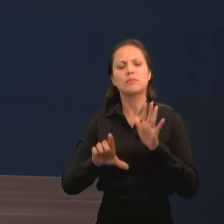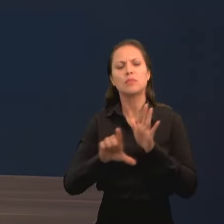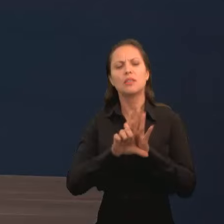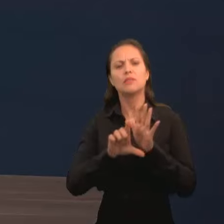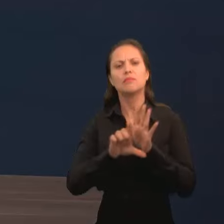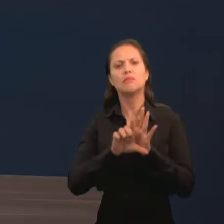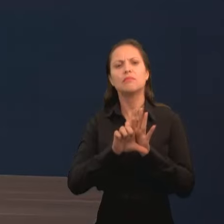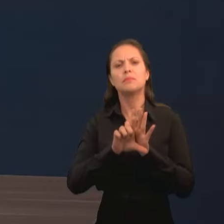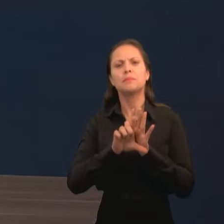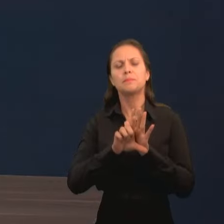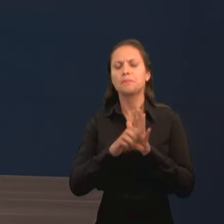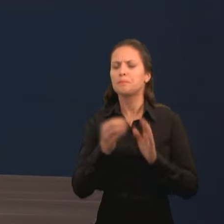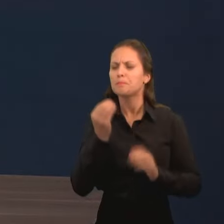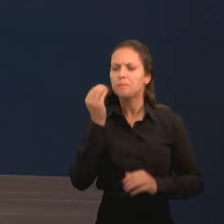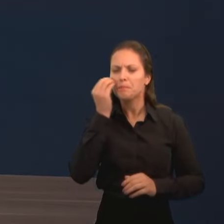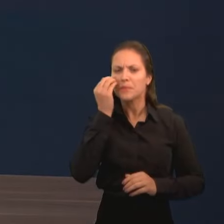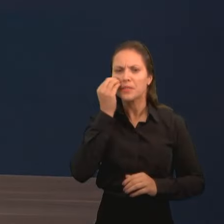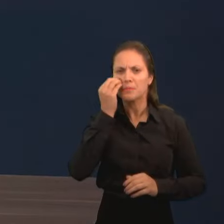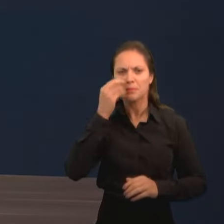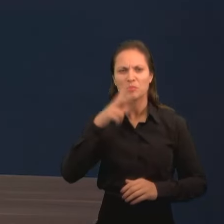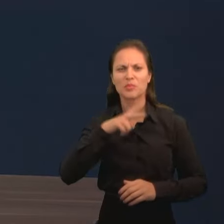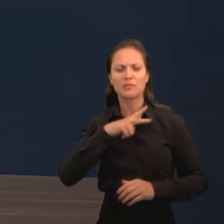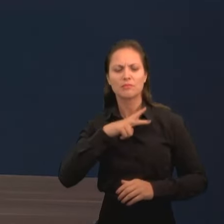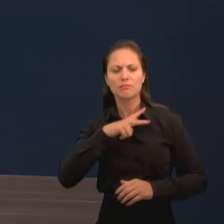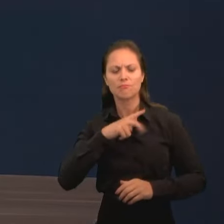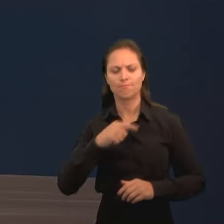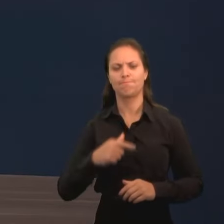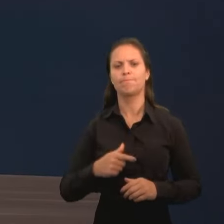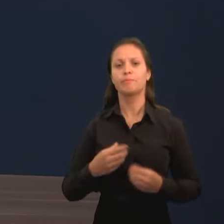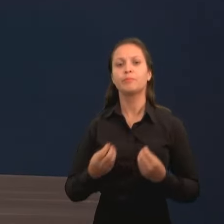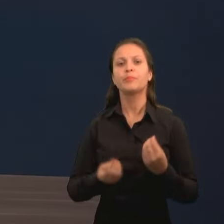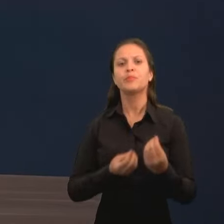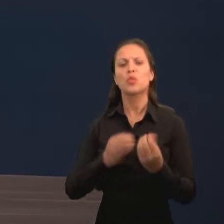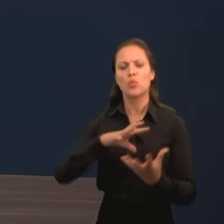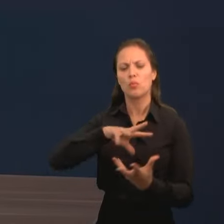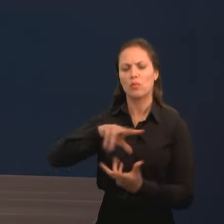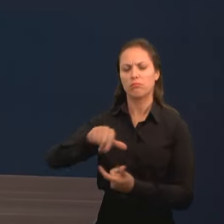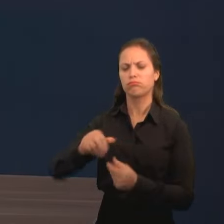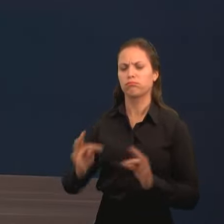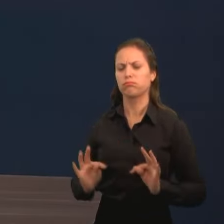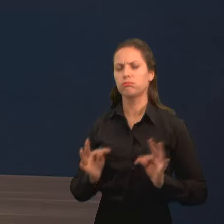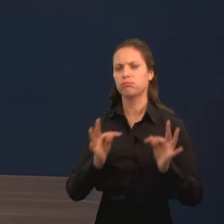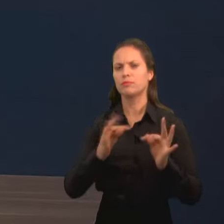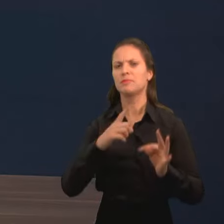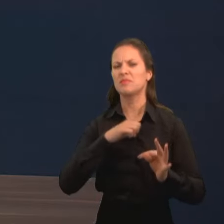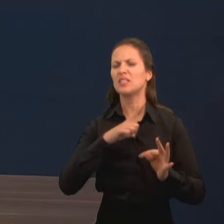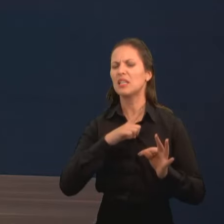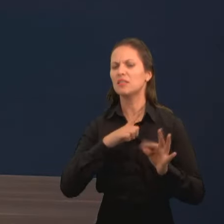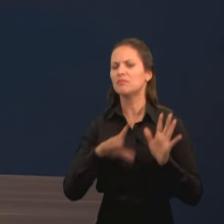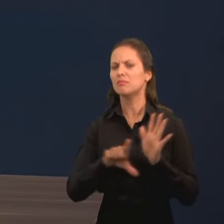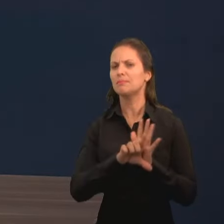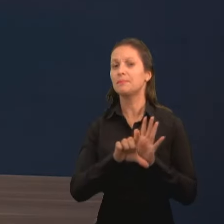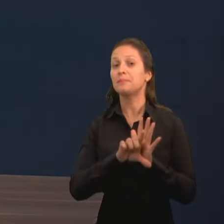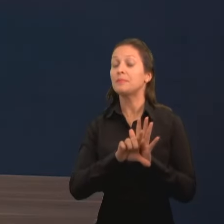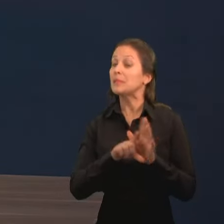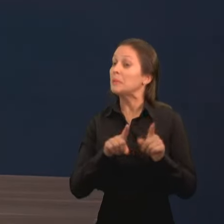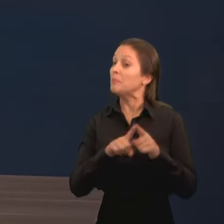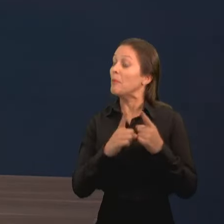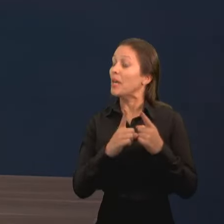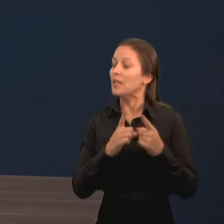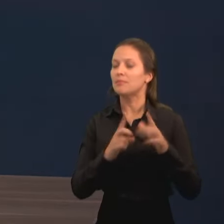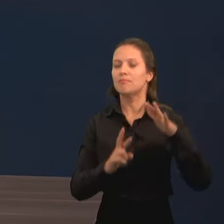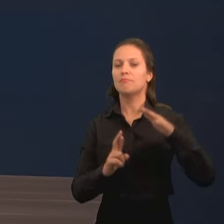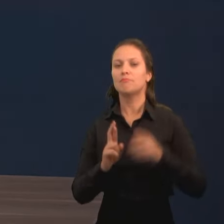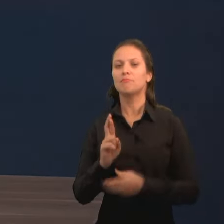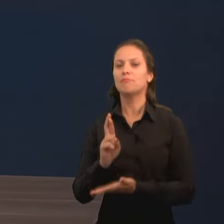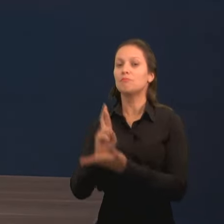de la paridad, porque la reglamentación a partir de los actores privados ya existe. El mundo digital está fuertemente regulado a